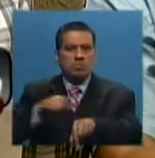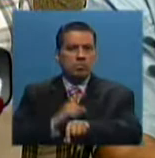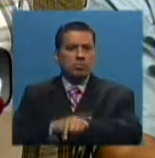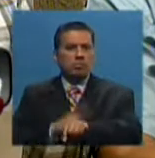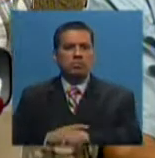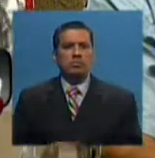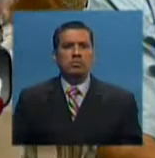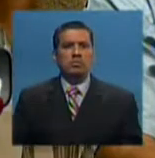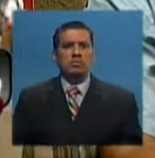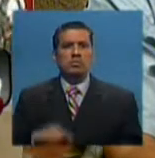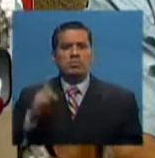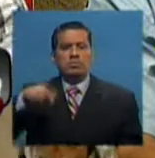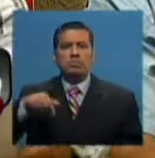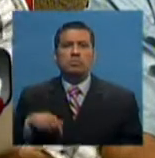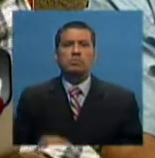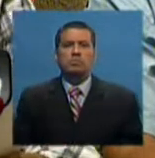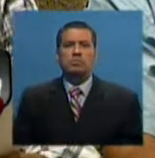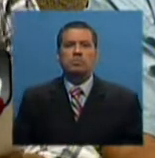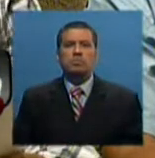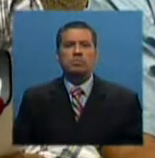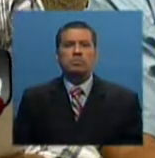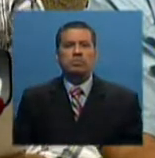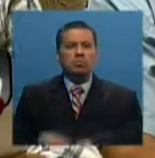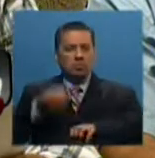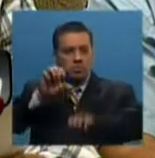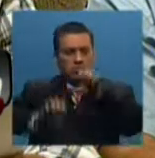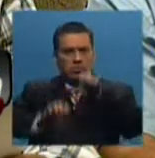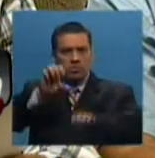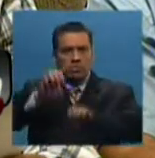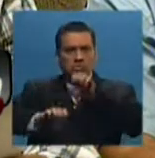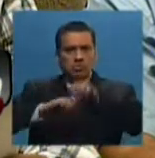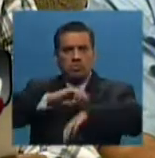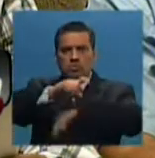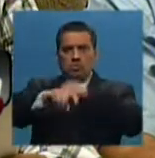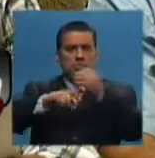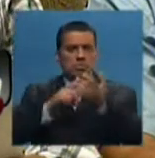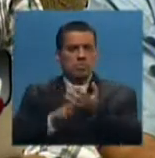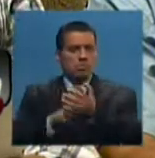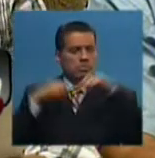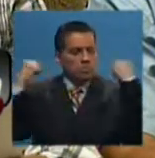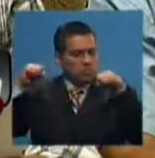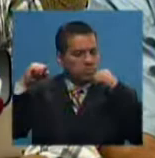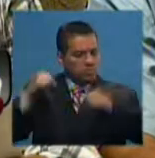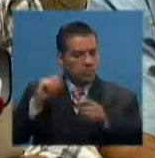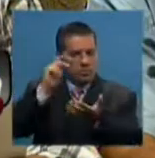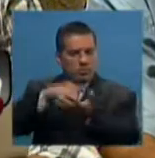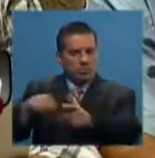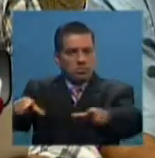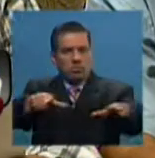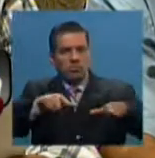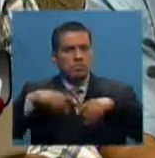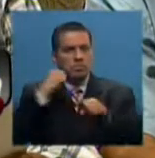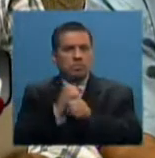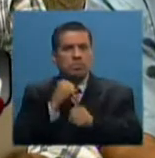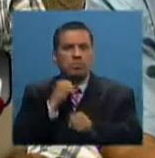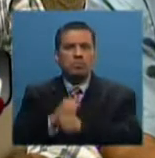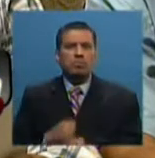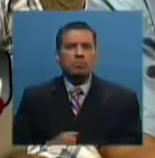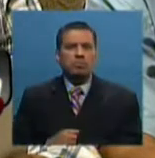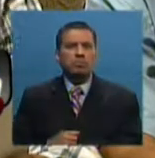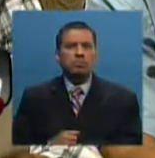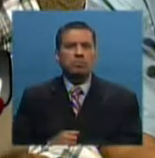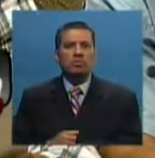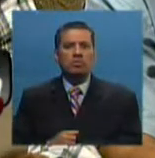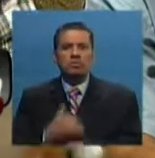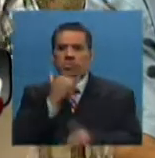momento, sino será una evaluación práctica en el sitio, operativa, en